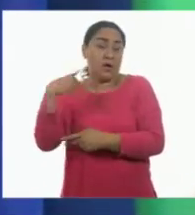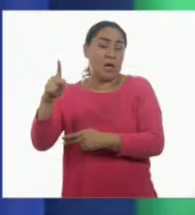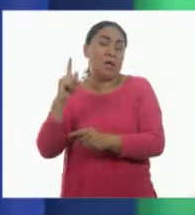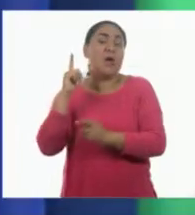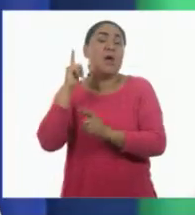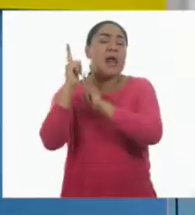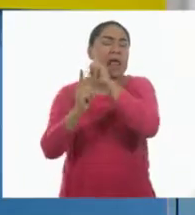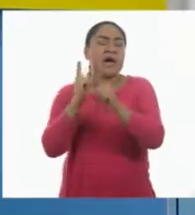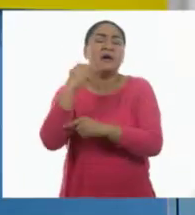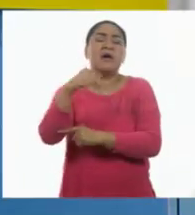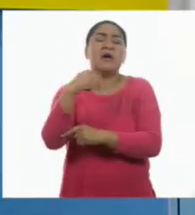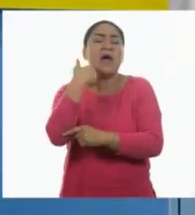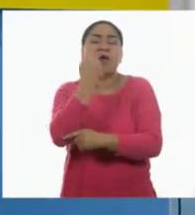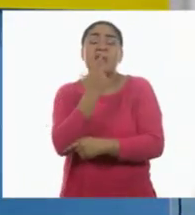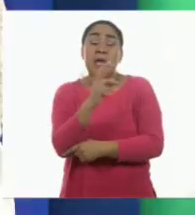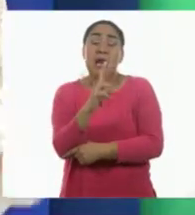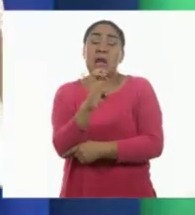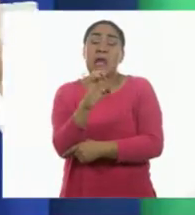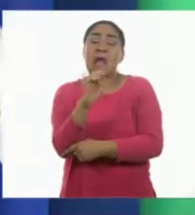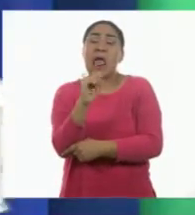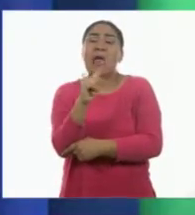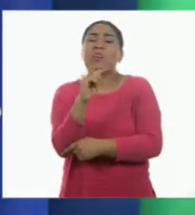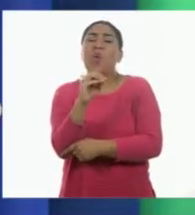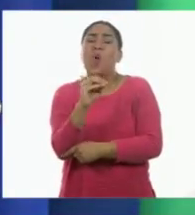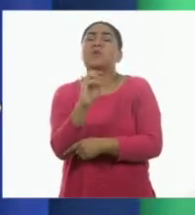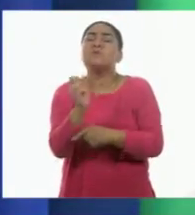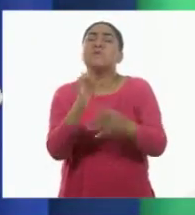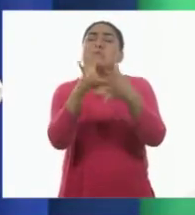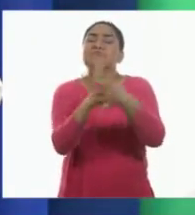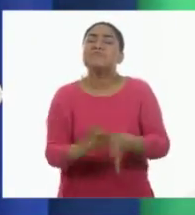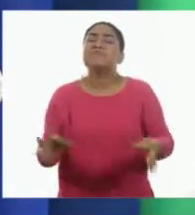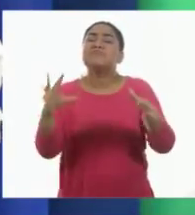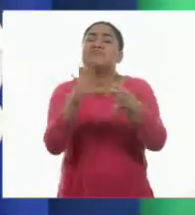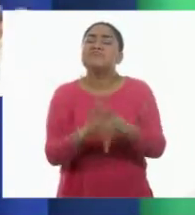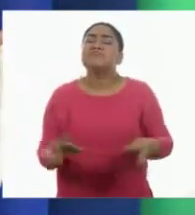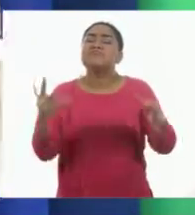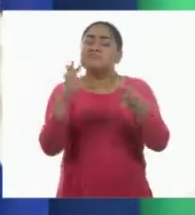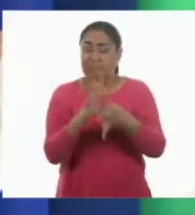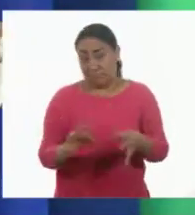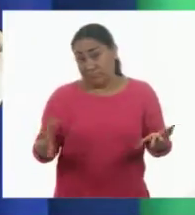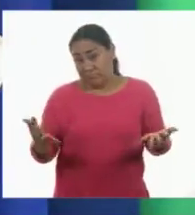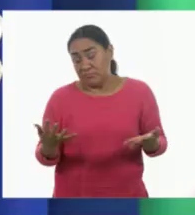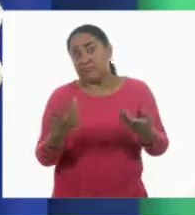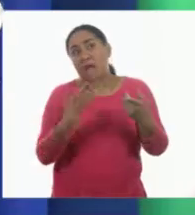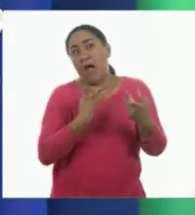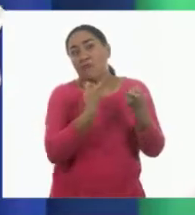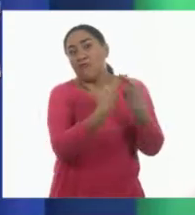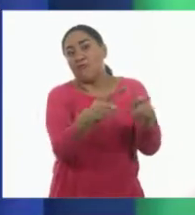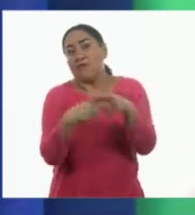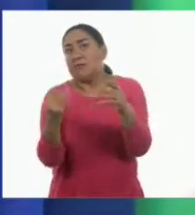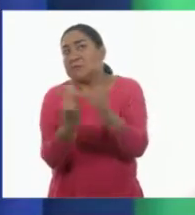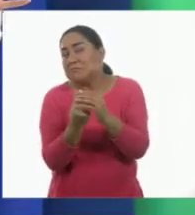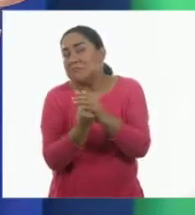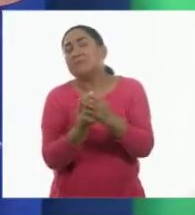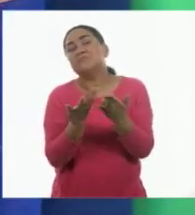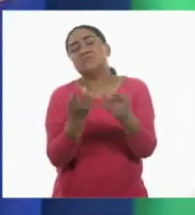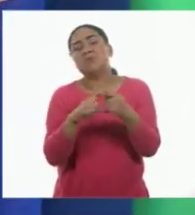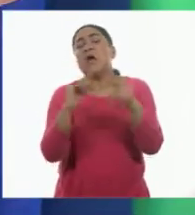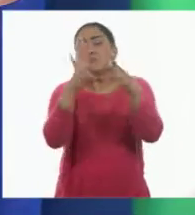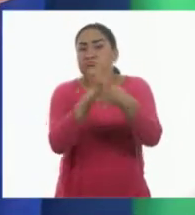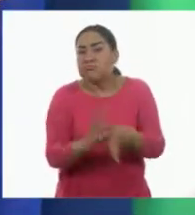relato. Porque los seres humanos necesitamos relatos. Y hay pues varios tipos de relatos. Por ejemplo, tenemos el relato